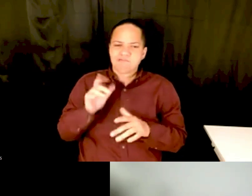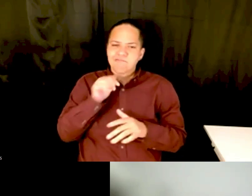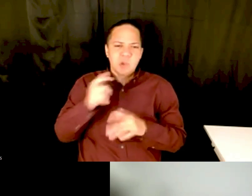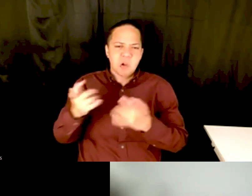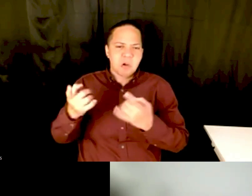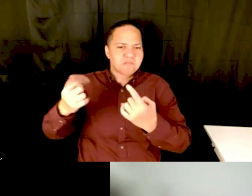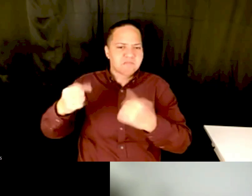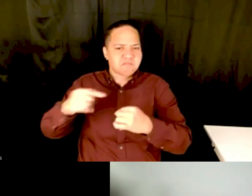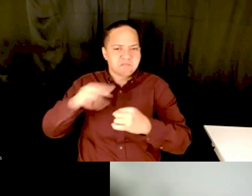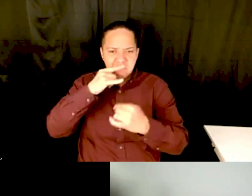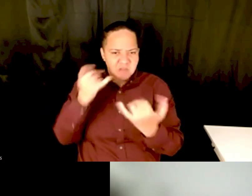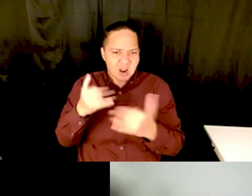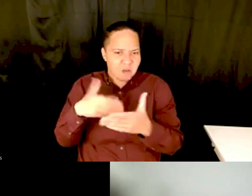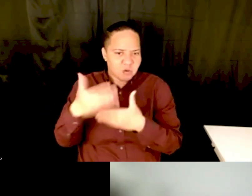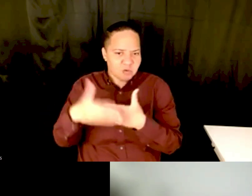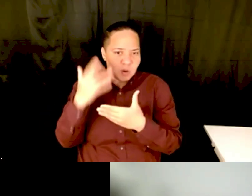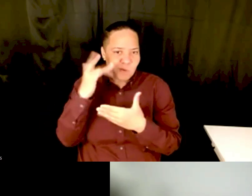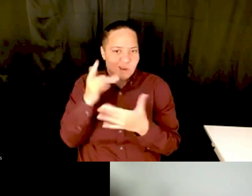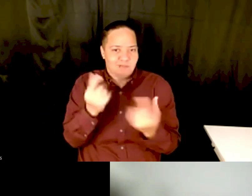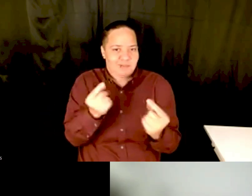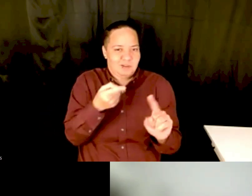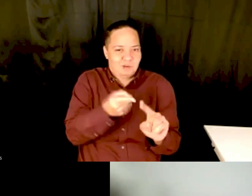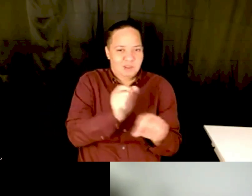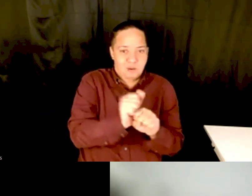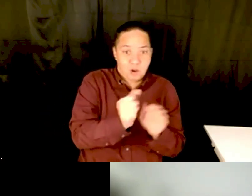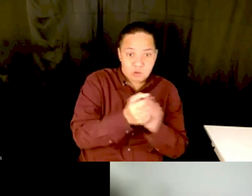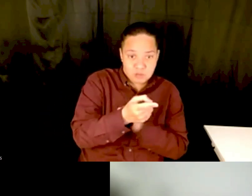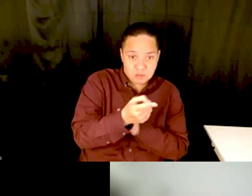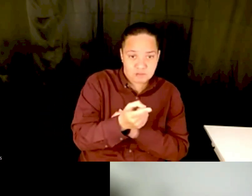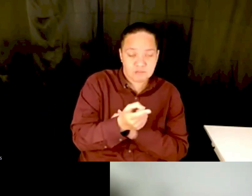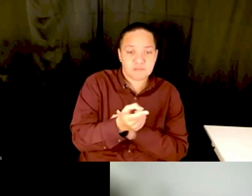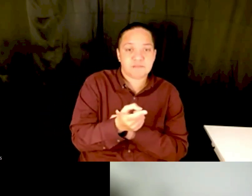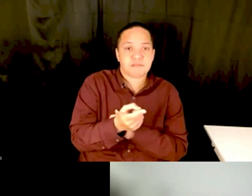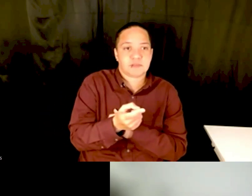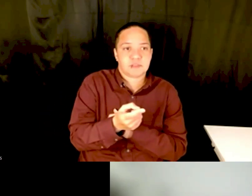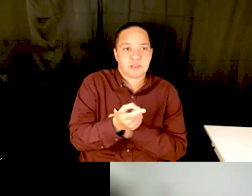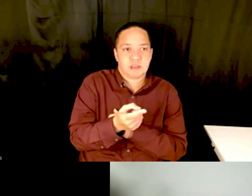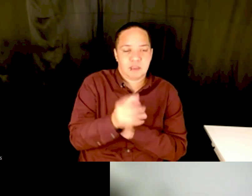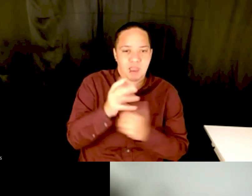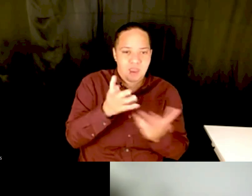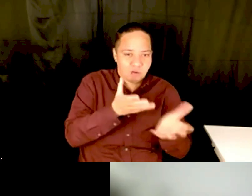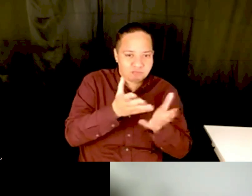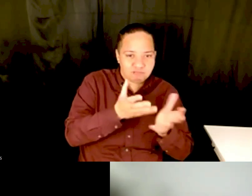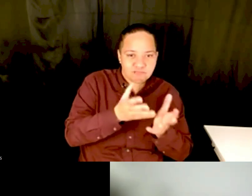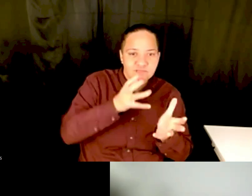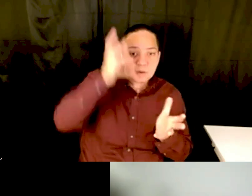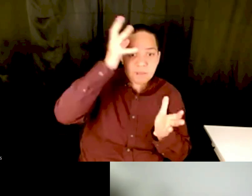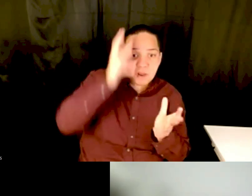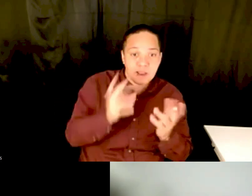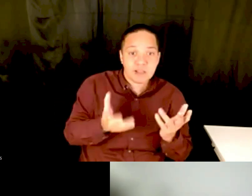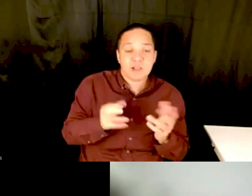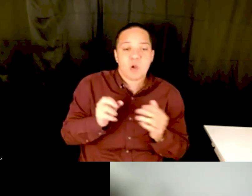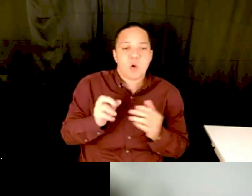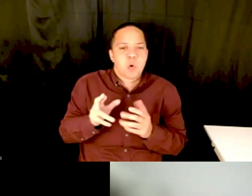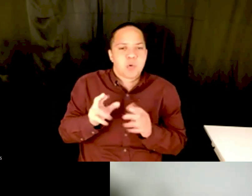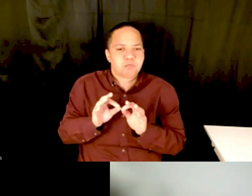al niño en esta próxima porque vamos a trabajar contigo. Es cuando, ¿verdad? Ahí hacemos intervenciones de parenting o simplemente vamos a